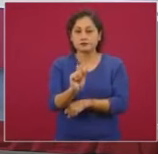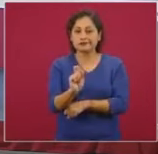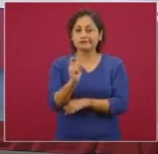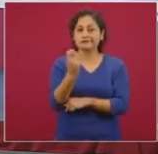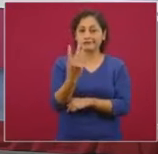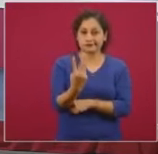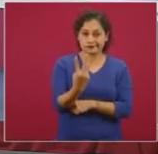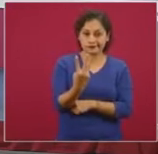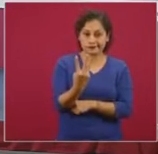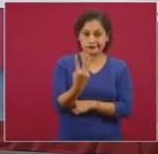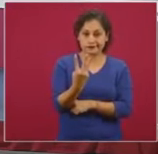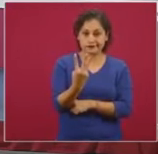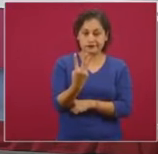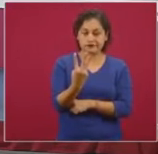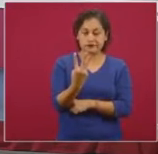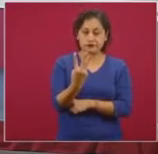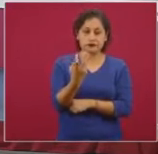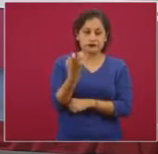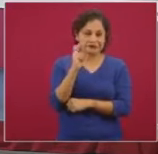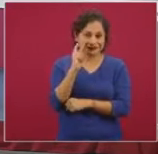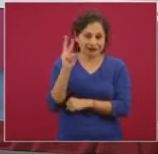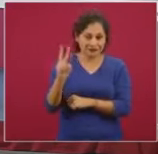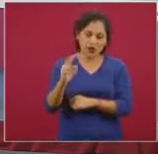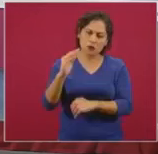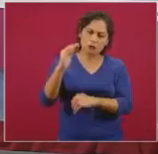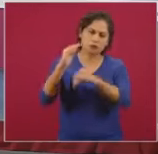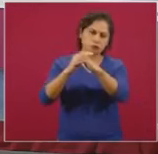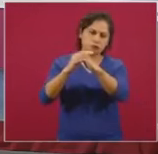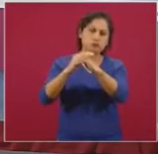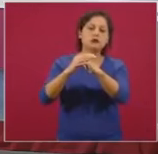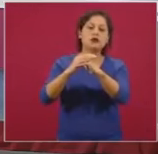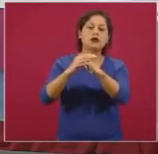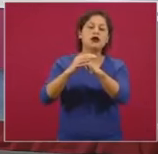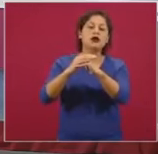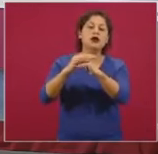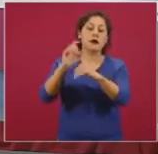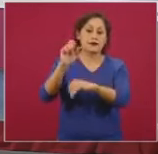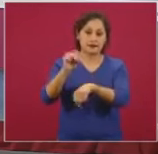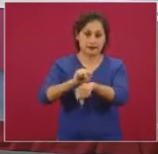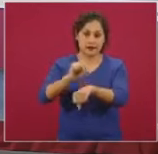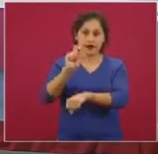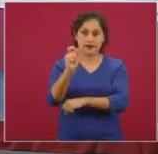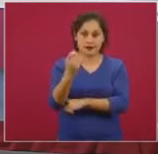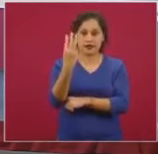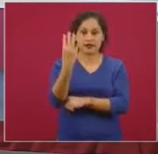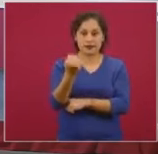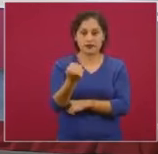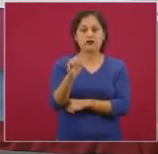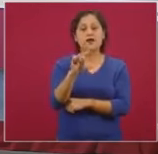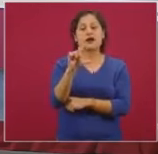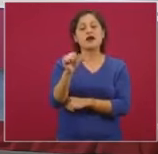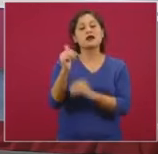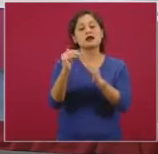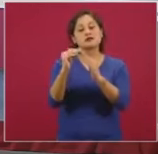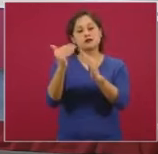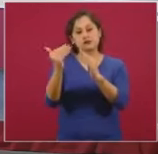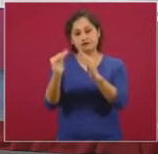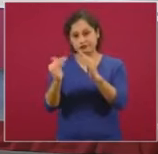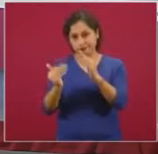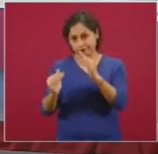es cuando se ve el exceso, el mayor es en la 29, y a partir de ahí ha tenido un descenso